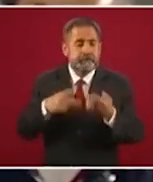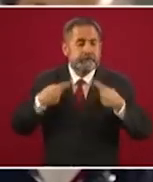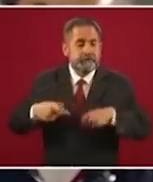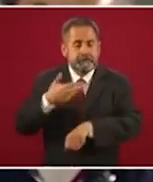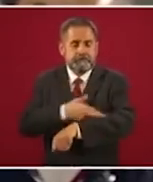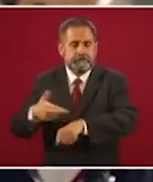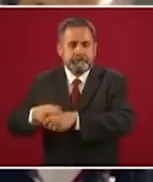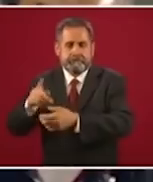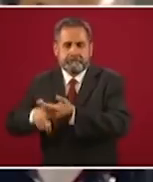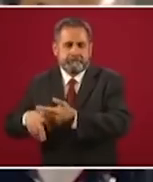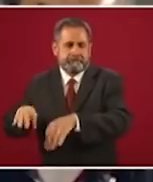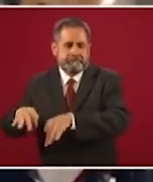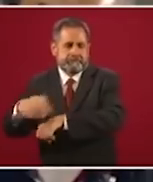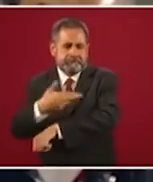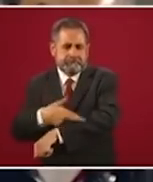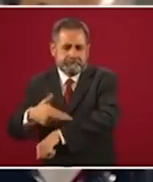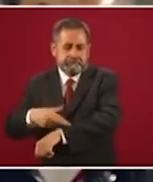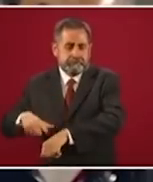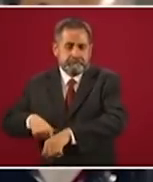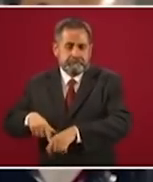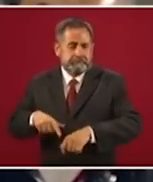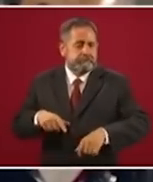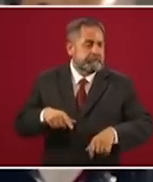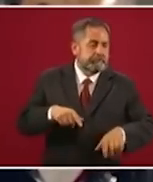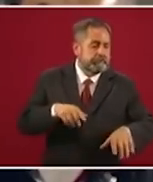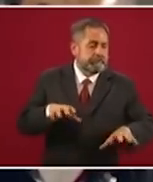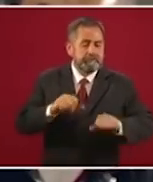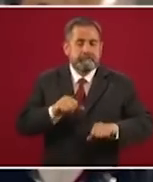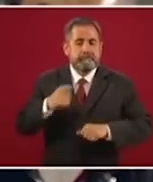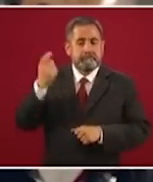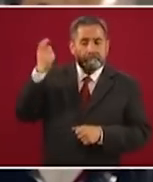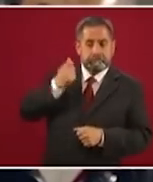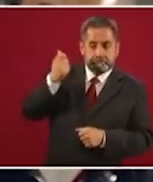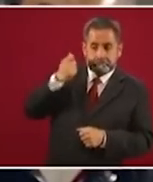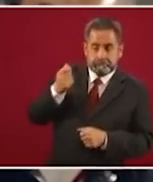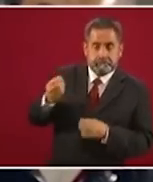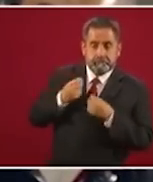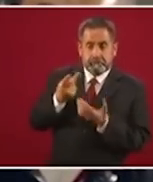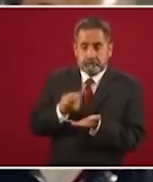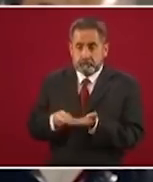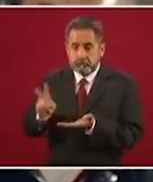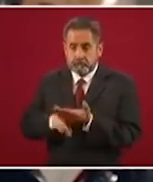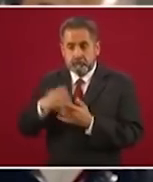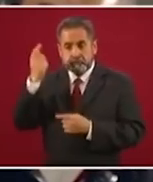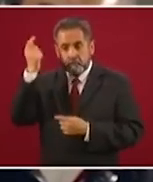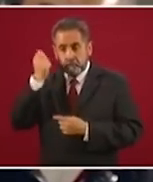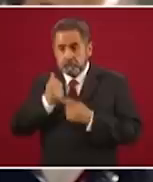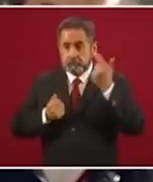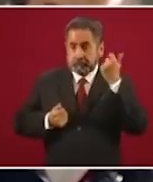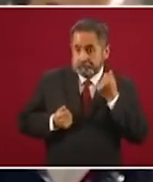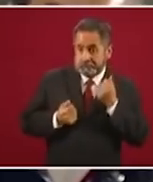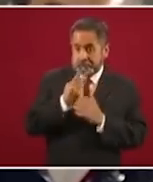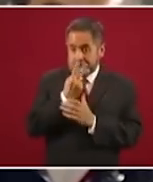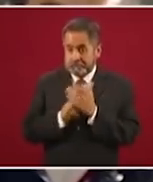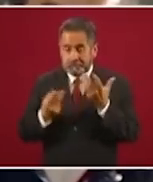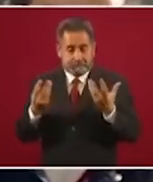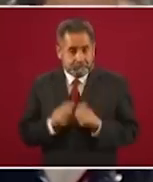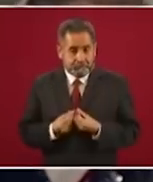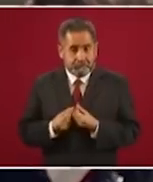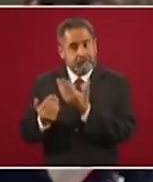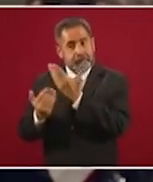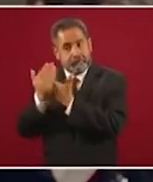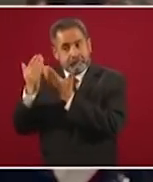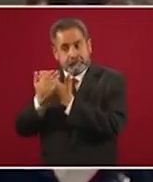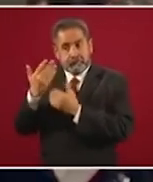y otros, que se pensionan con doble pensión, es decir, que trabajaban en la mañana